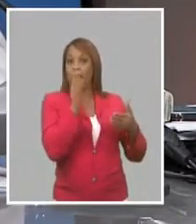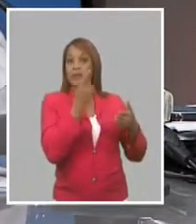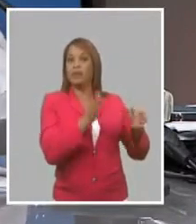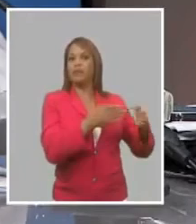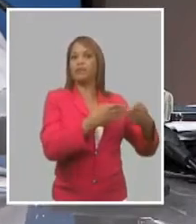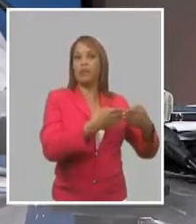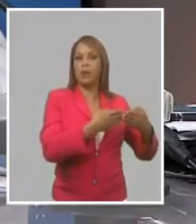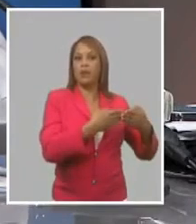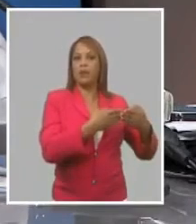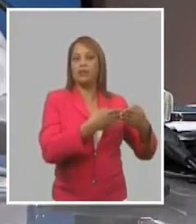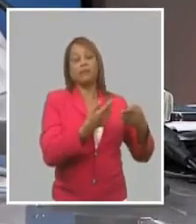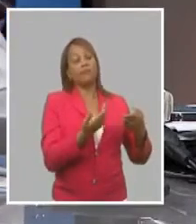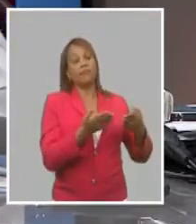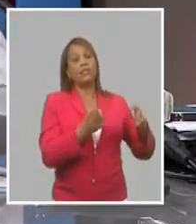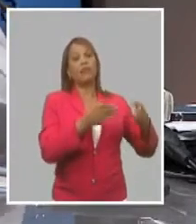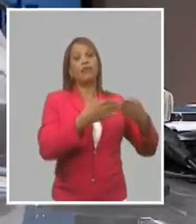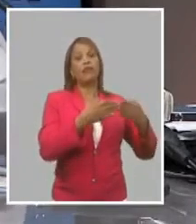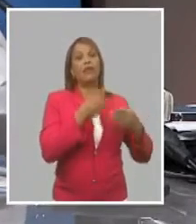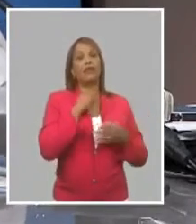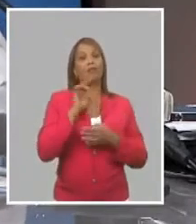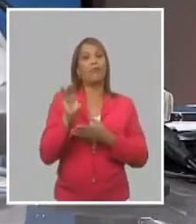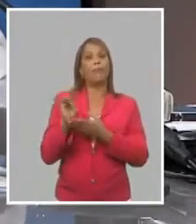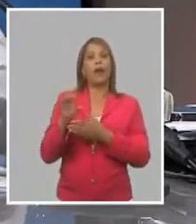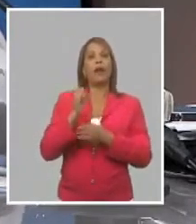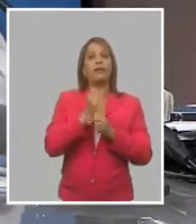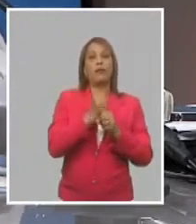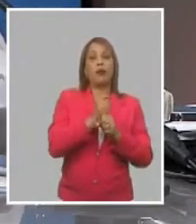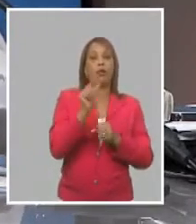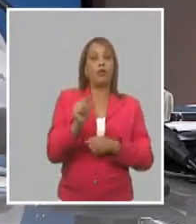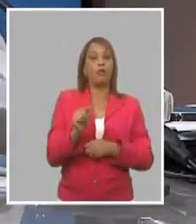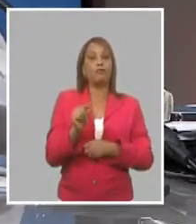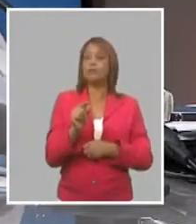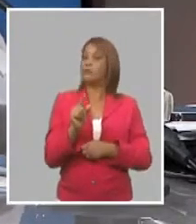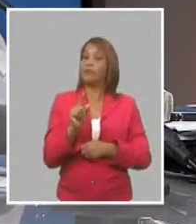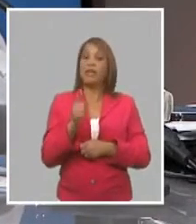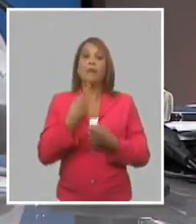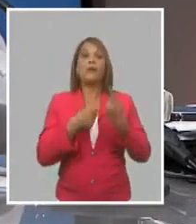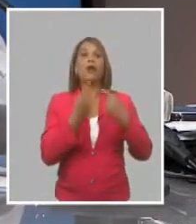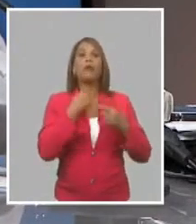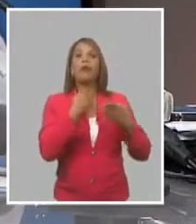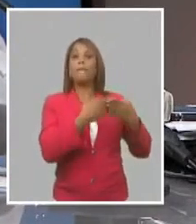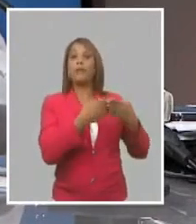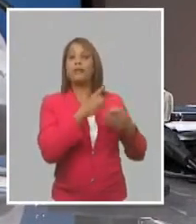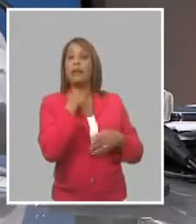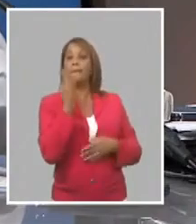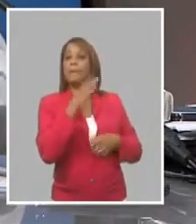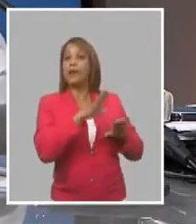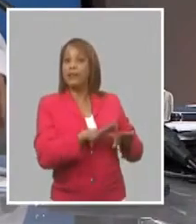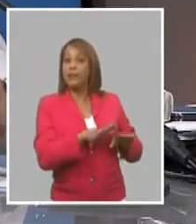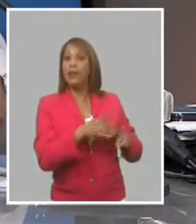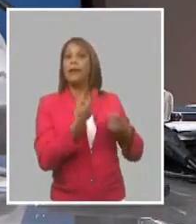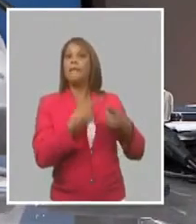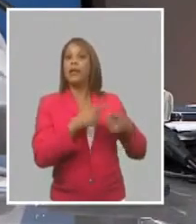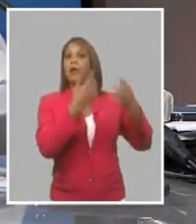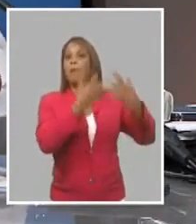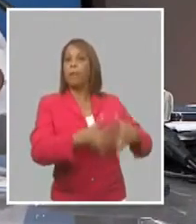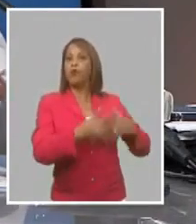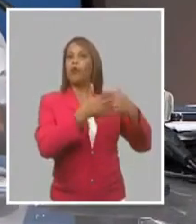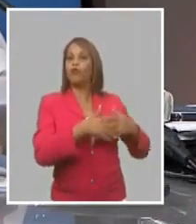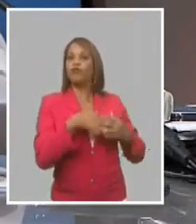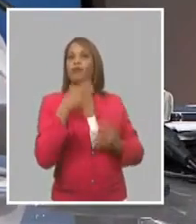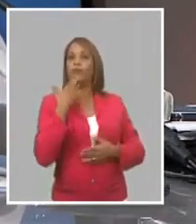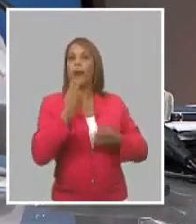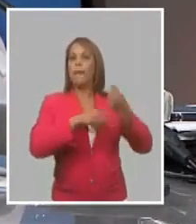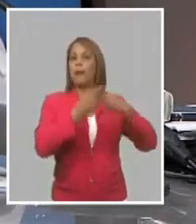cerrar. Y si las cierro, genero desempleo. Pero cuidado, a lo mejor hay una empresa que tiene pérdida, pero hace un producto que es de